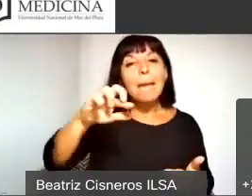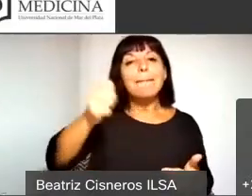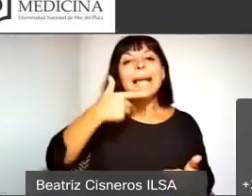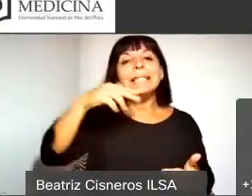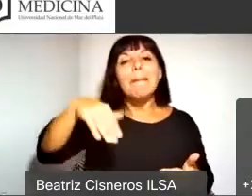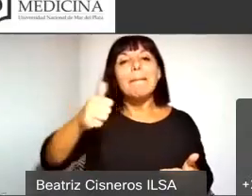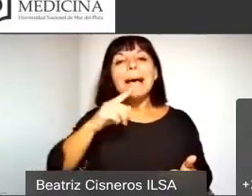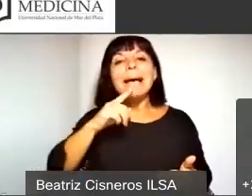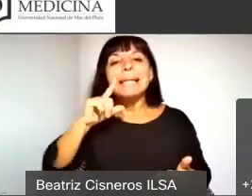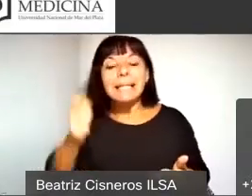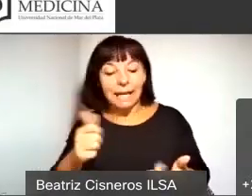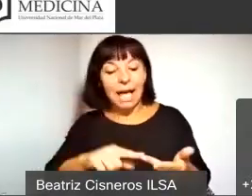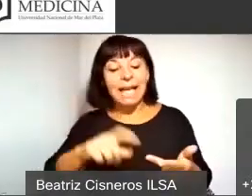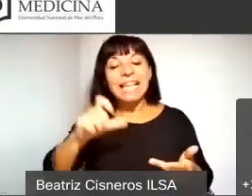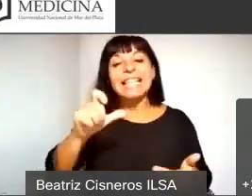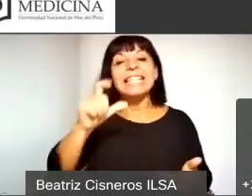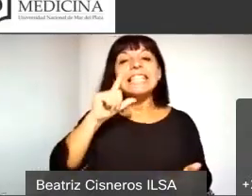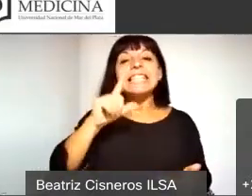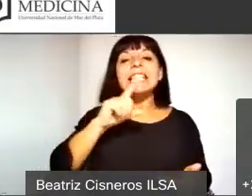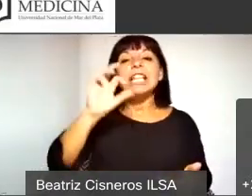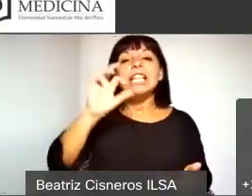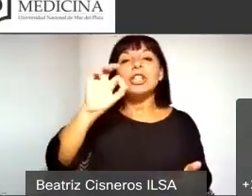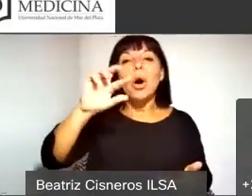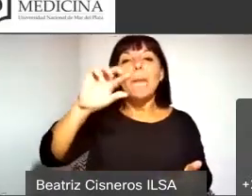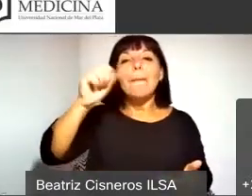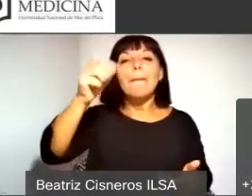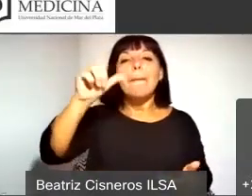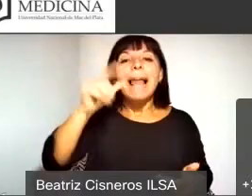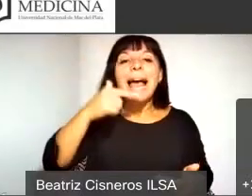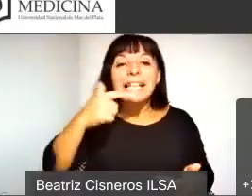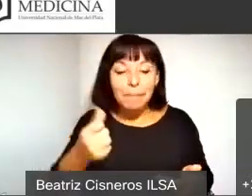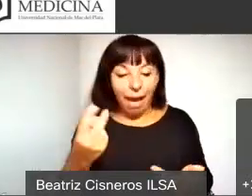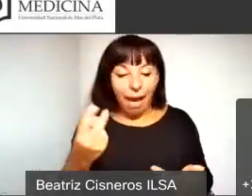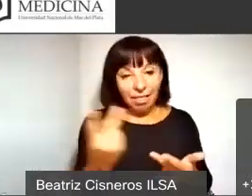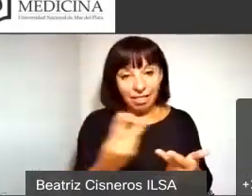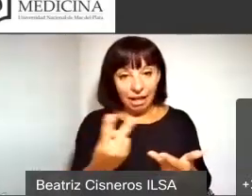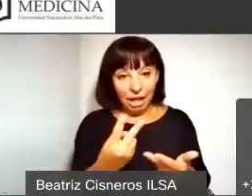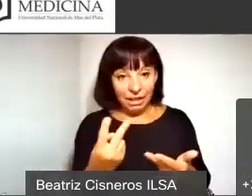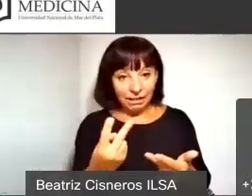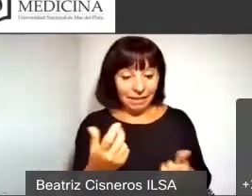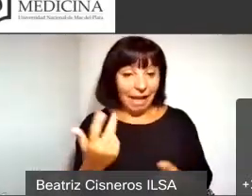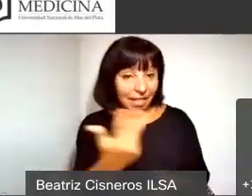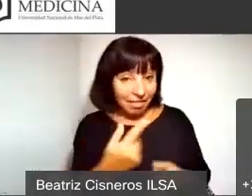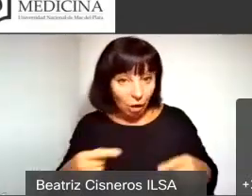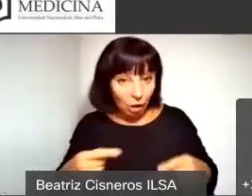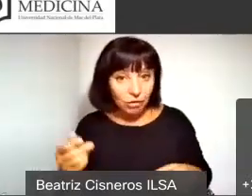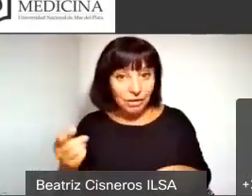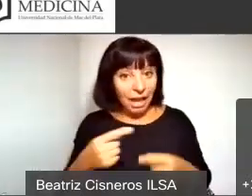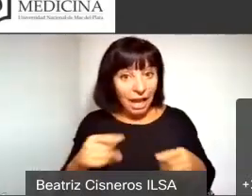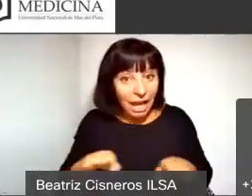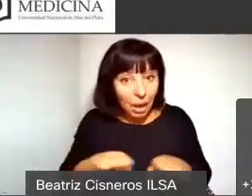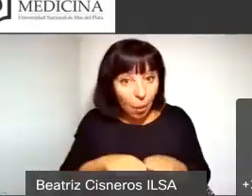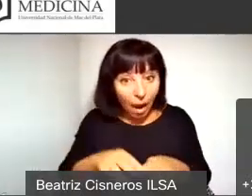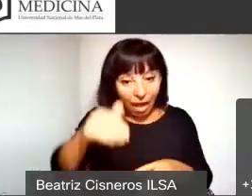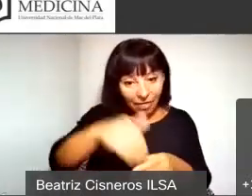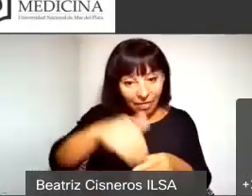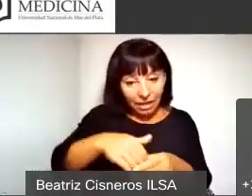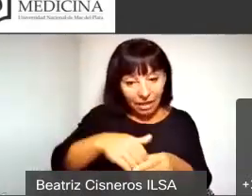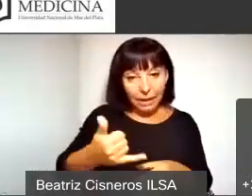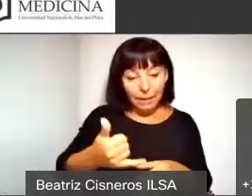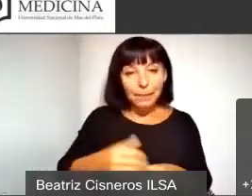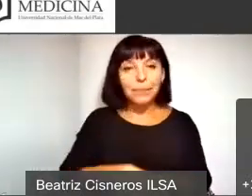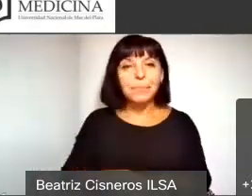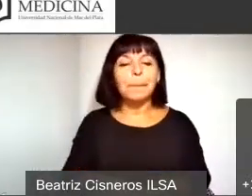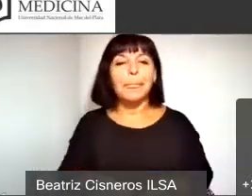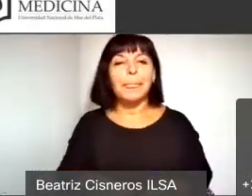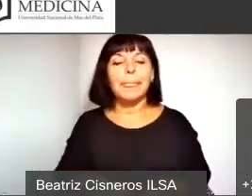tipos celulares. ¿Qué más? Algunas células eucariotas, no todas presentan una pared